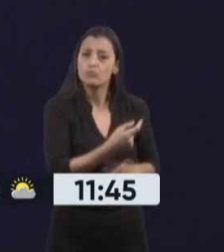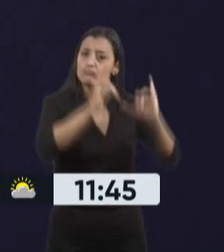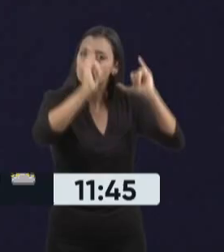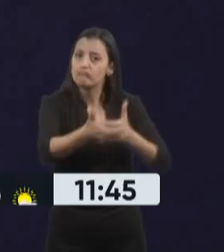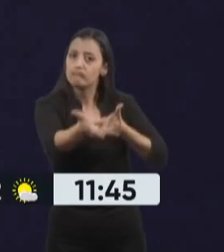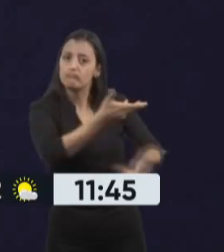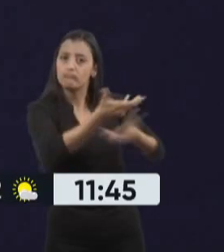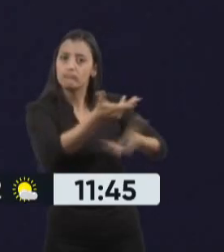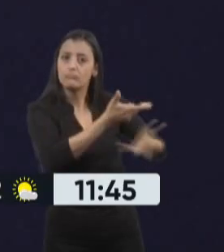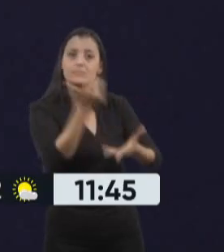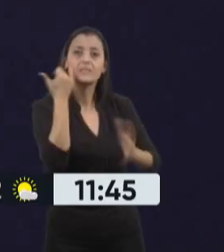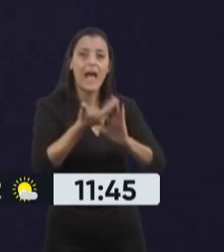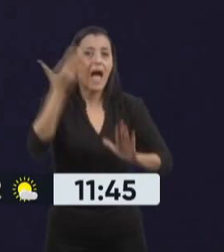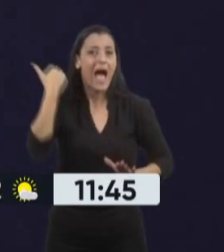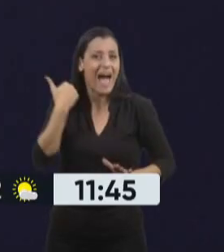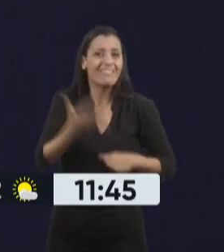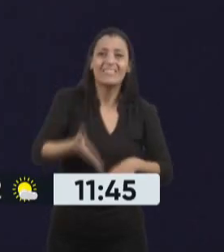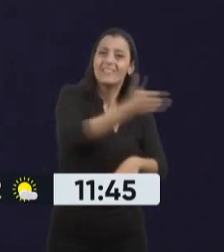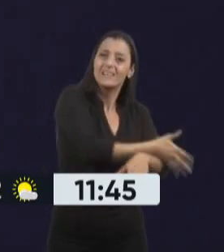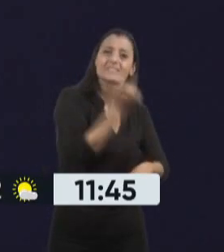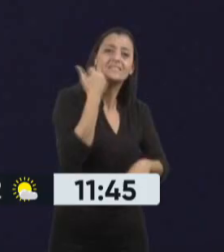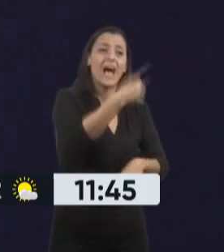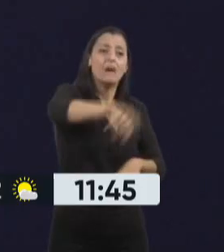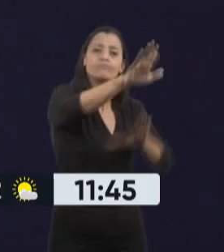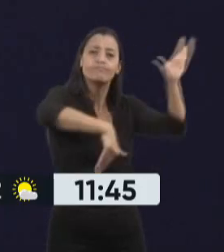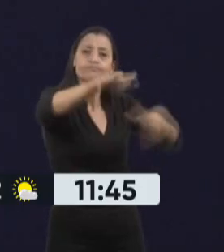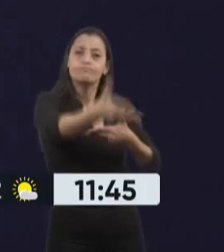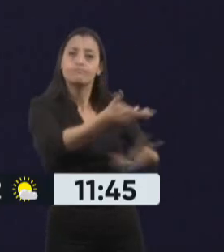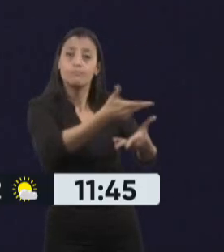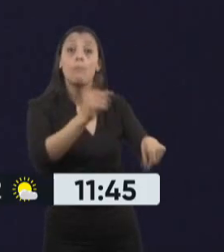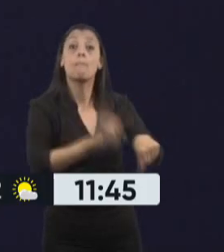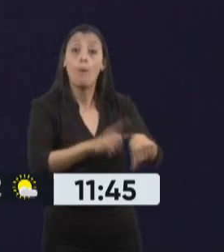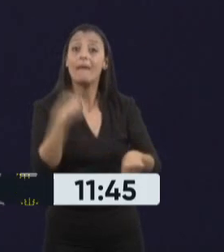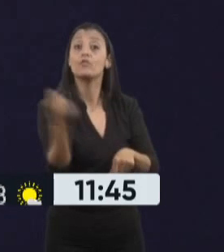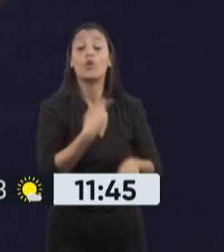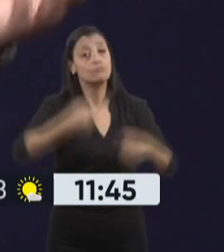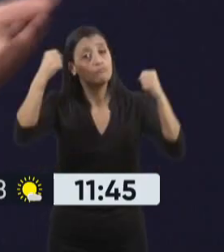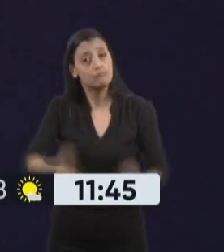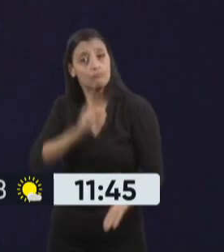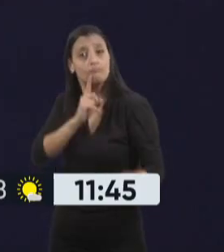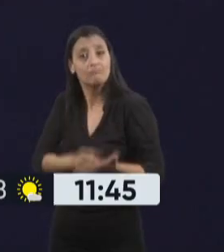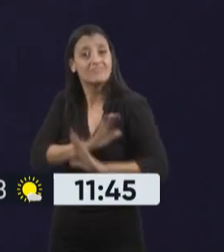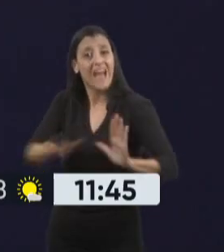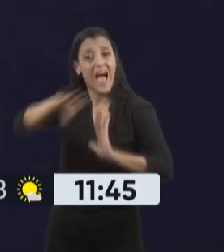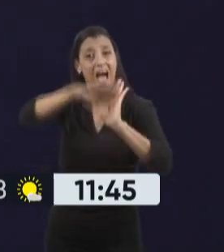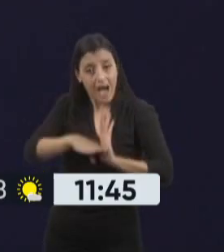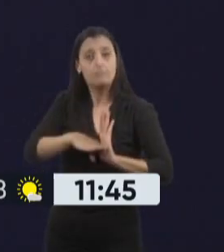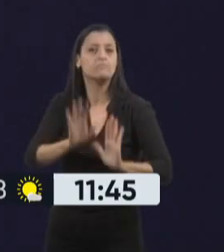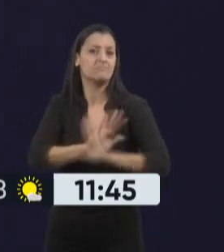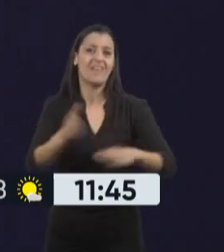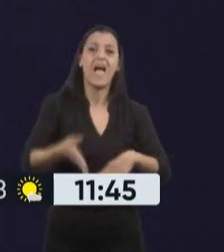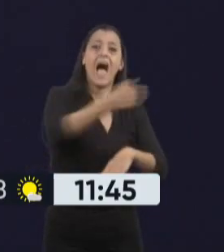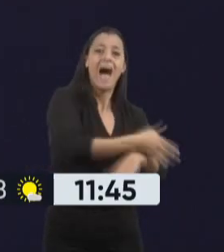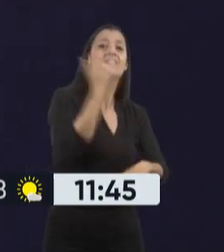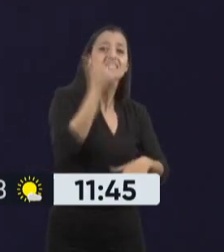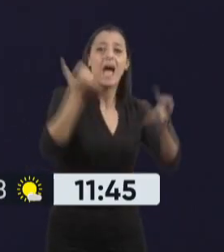porque ya se va a haber discutido previamente. O sea, vamos a llegar a la resolución sin más nada que discutir porque ya nos vamos a haber puesto de acuerdo en